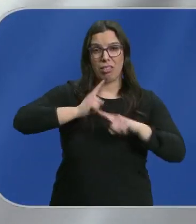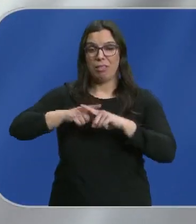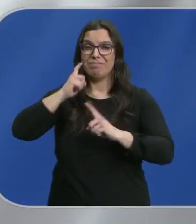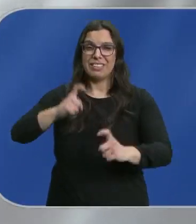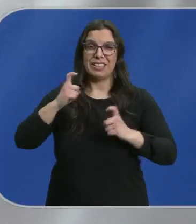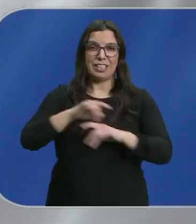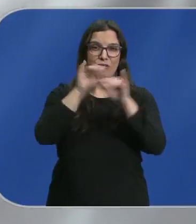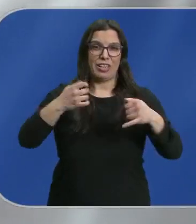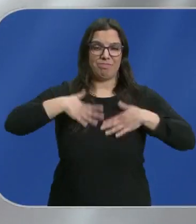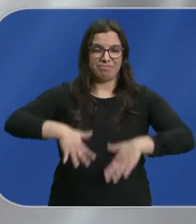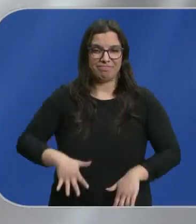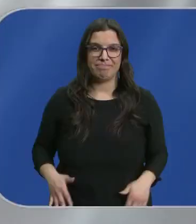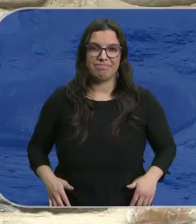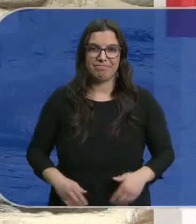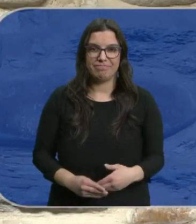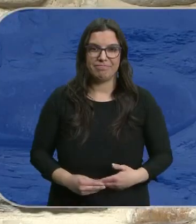busca de la felicidad.